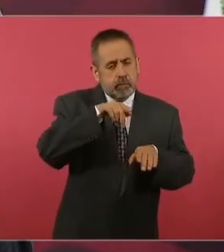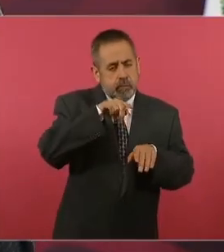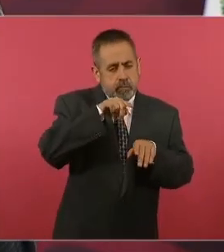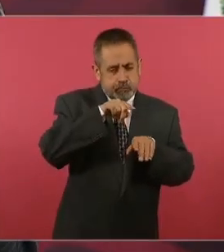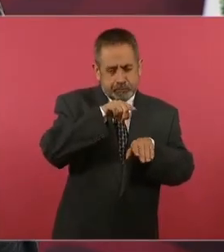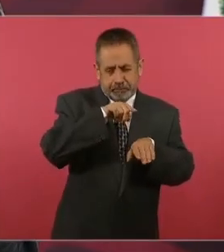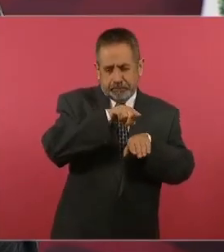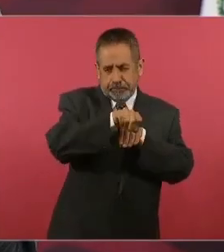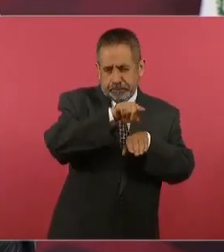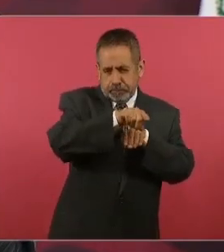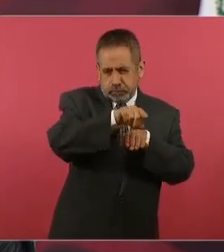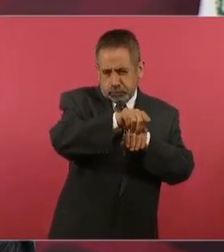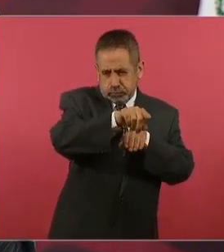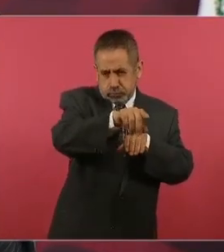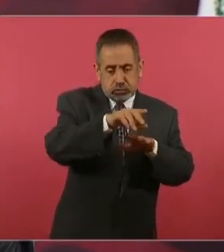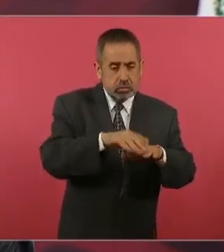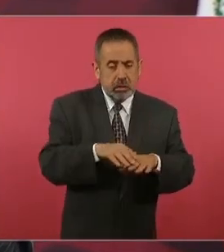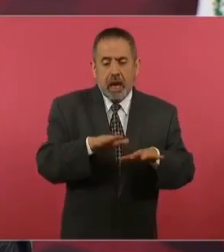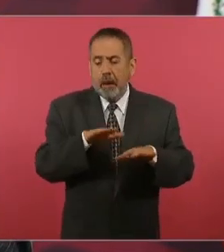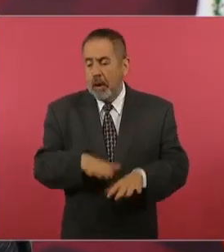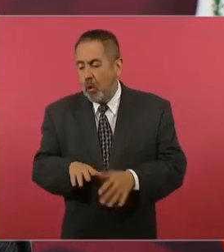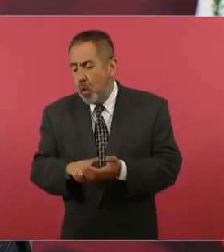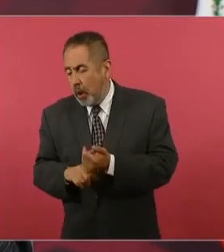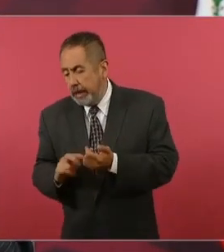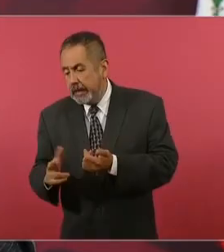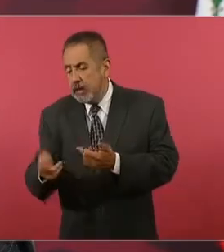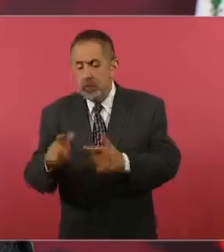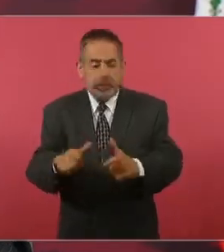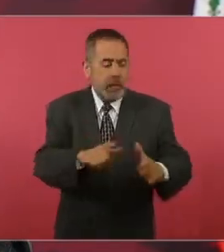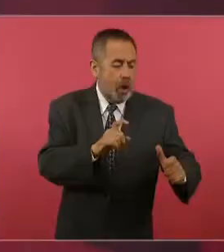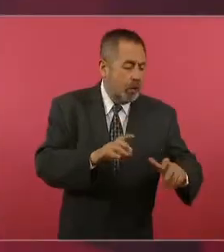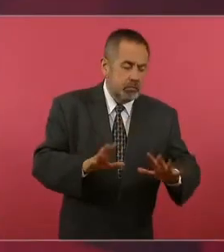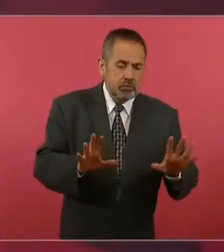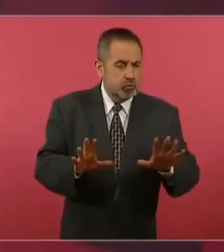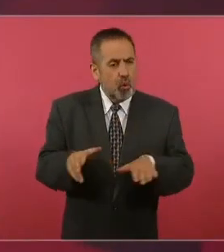cenotes, ríos subterráneos y